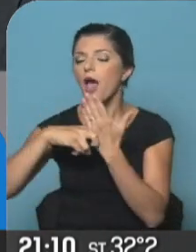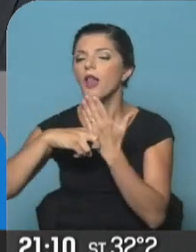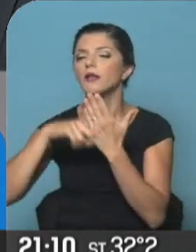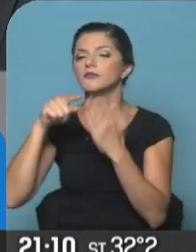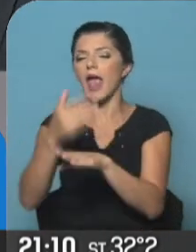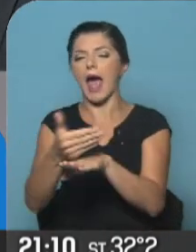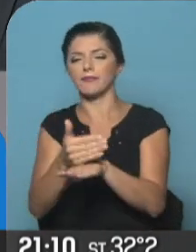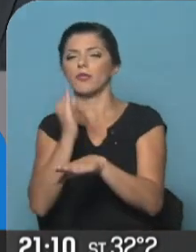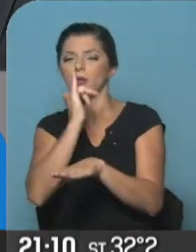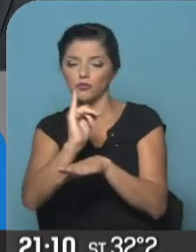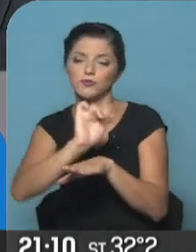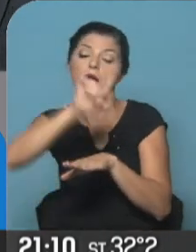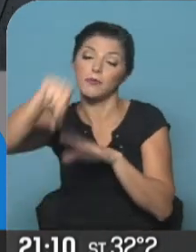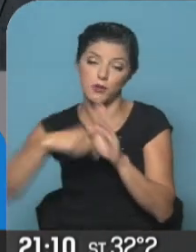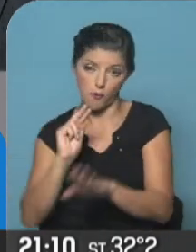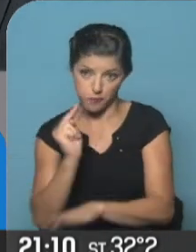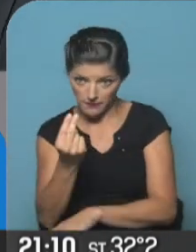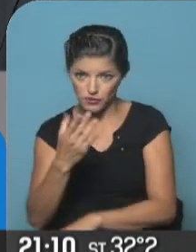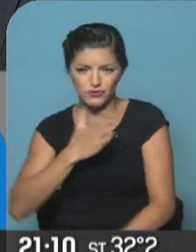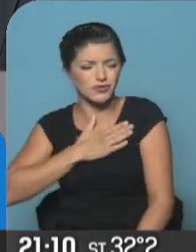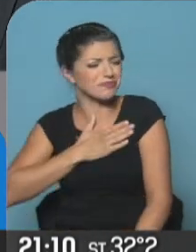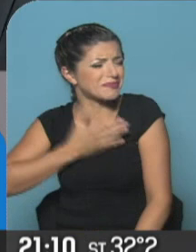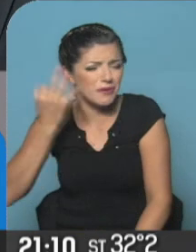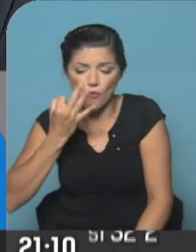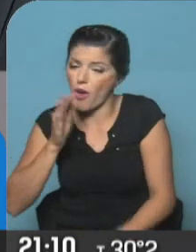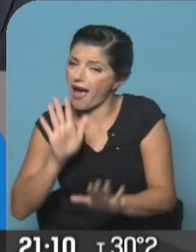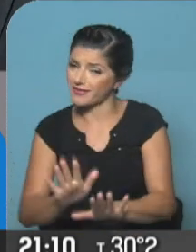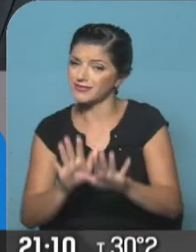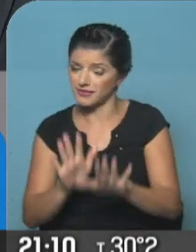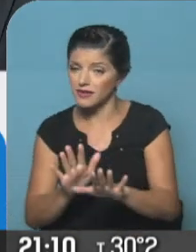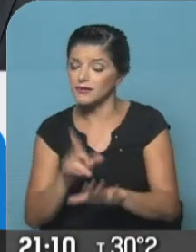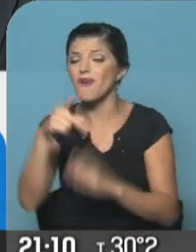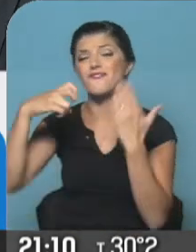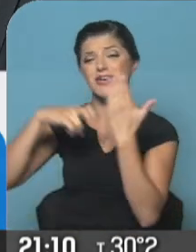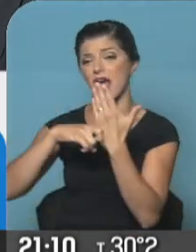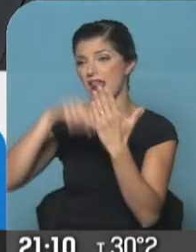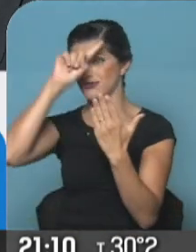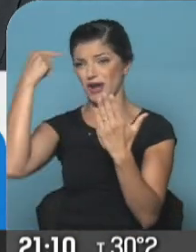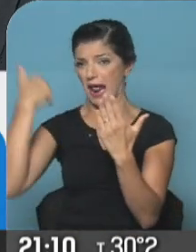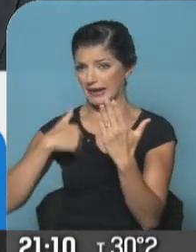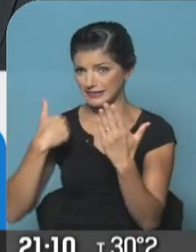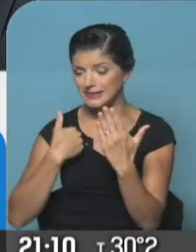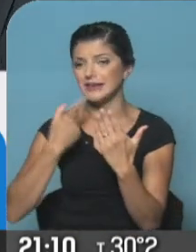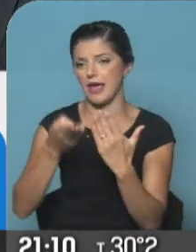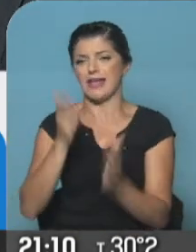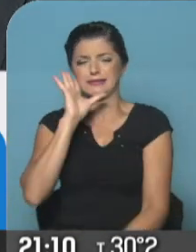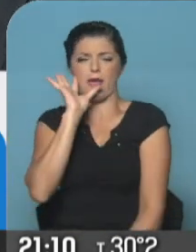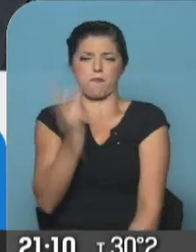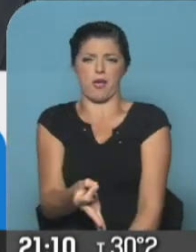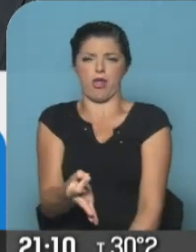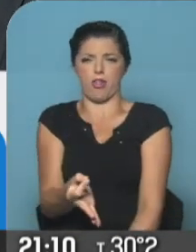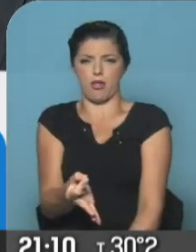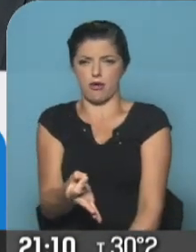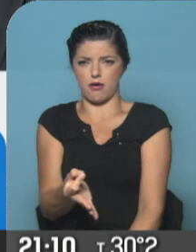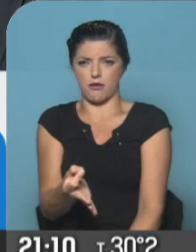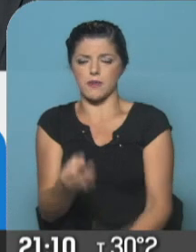había hecho. De eso no nos cabe duda a nadie. No nos cabe duda con fiscal de la Nación Argentina. La persona que más sabía sobre